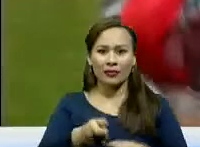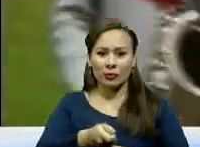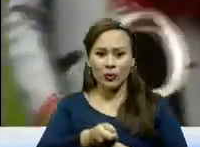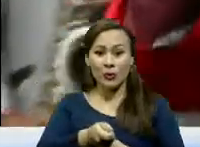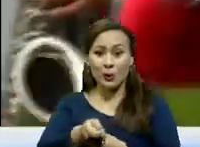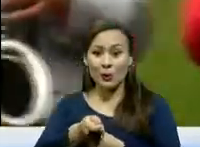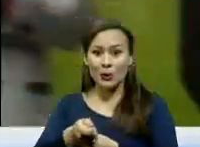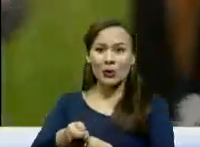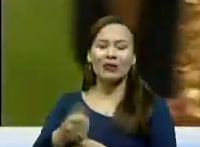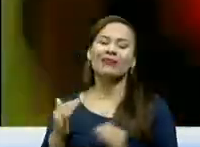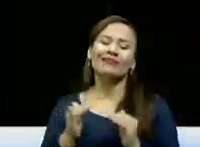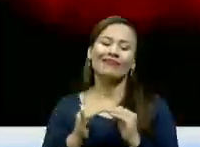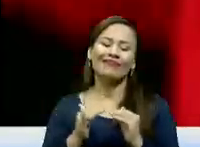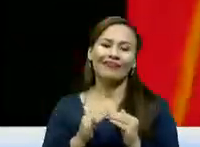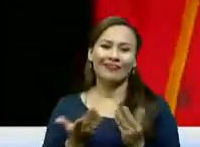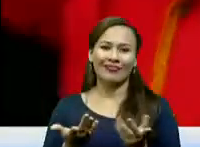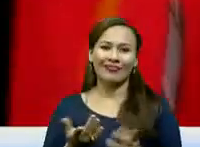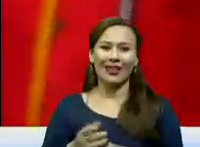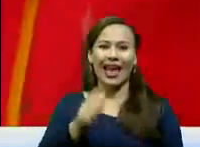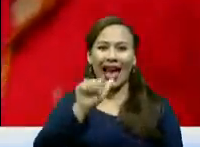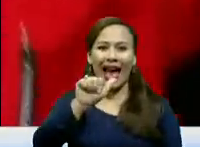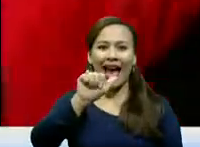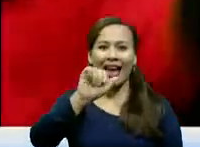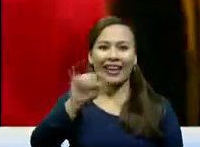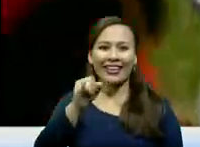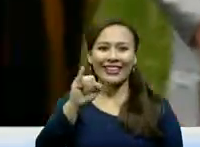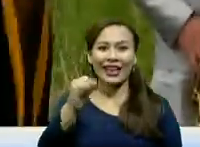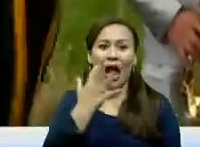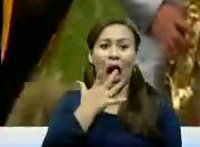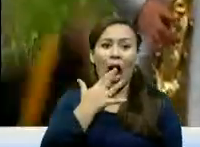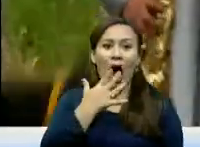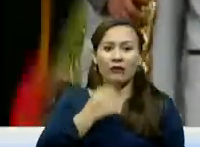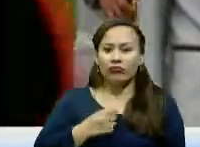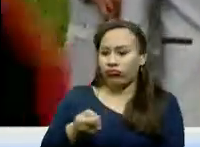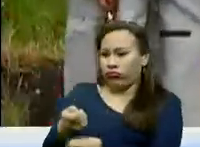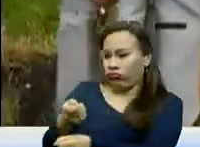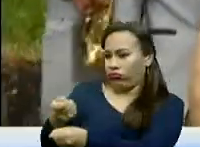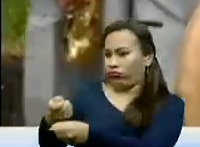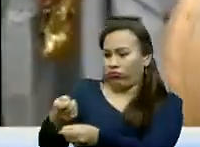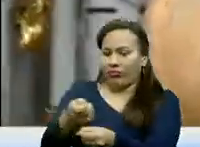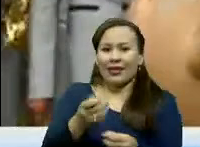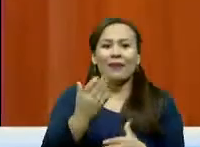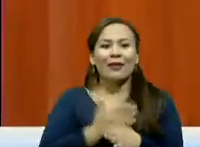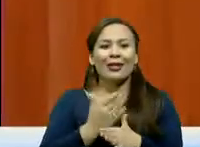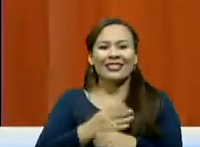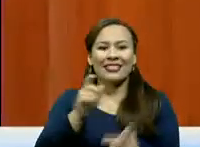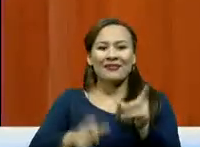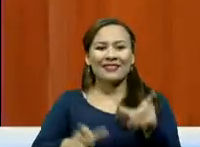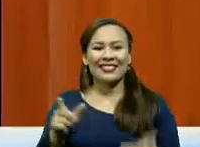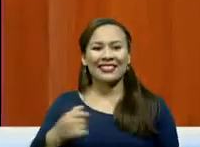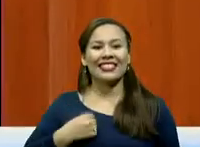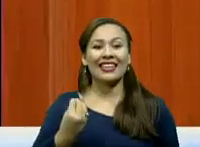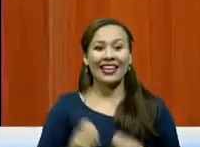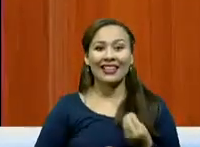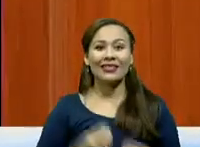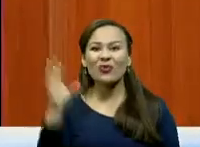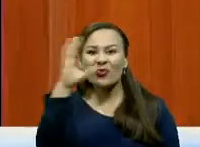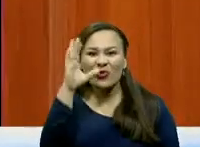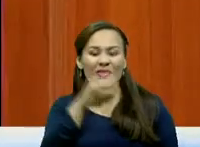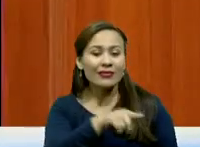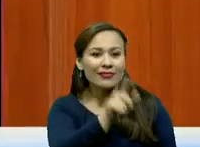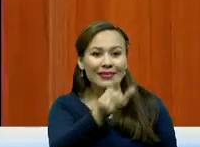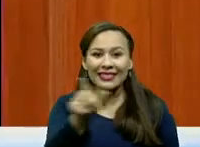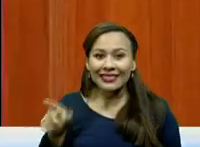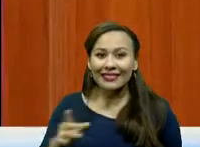a la gente. Por lo general es un ají. Entonces con esto lo que hacen es intimidar a la gente, buscar a ese elevado